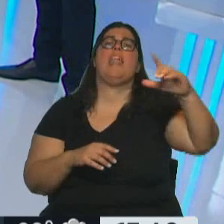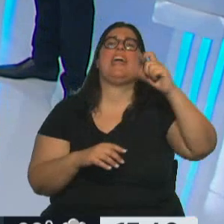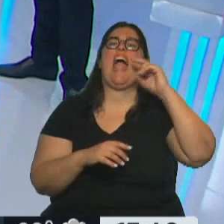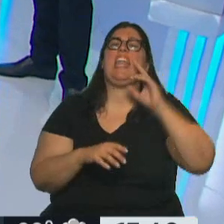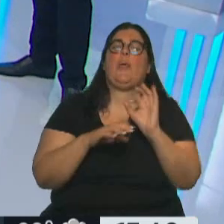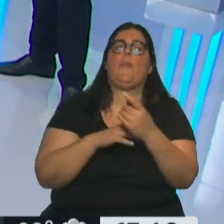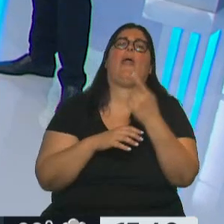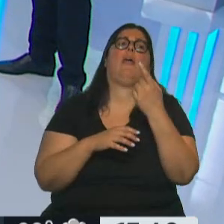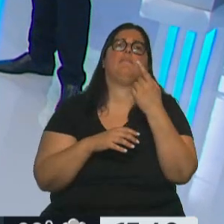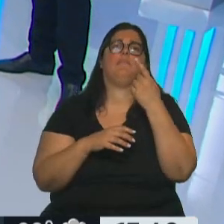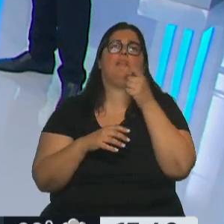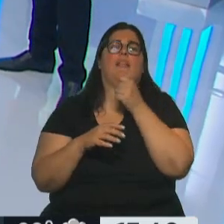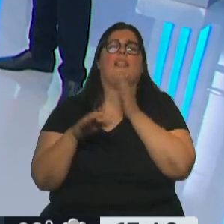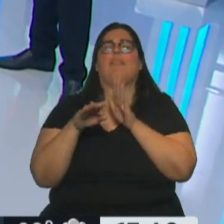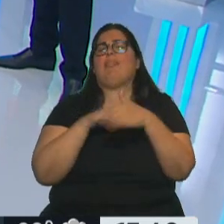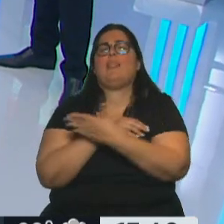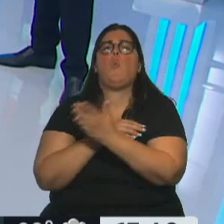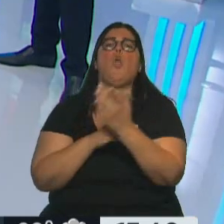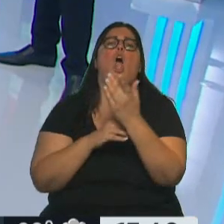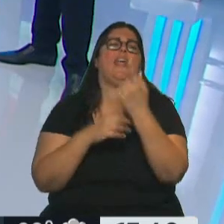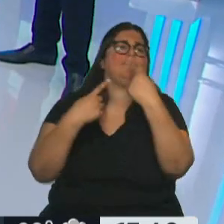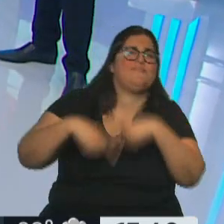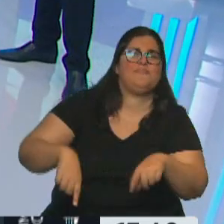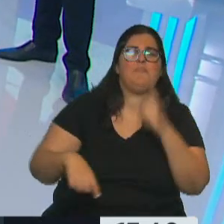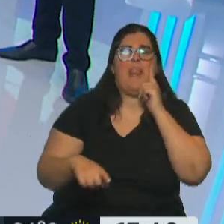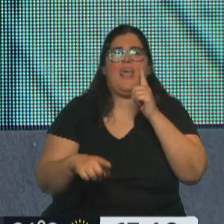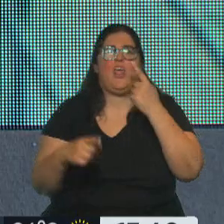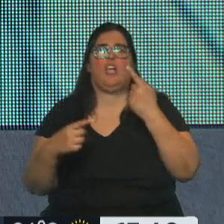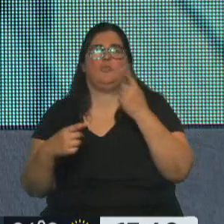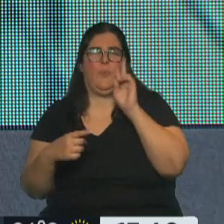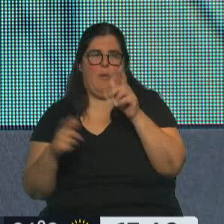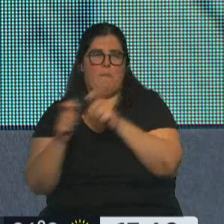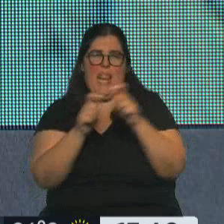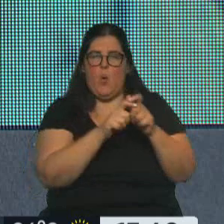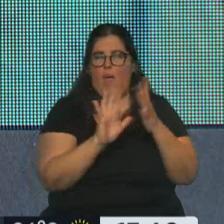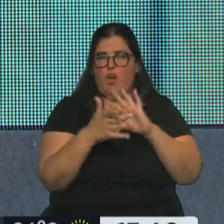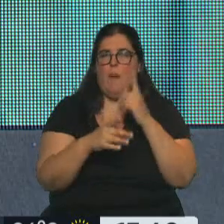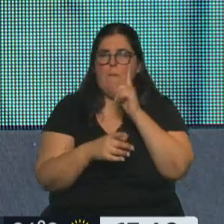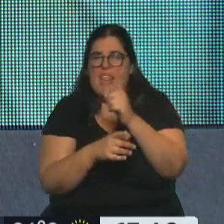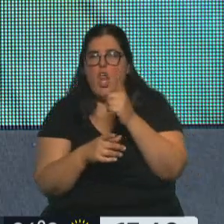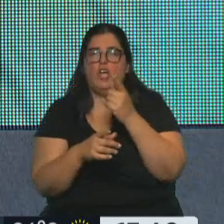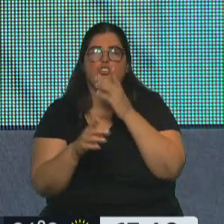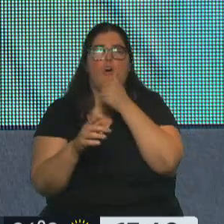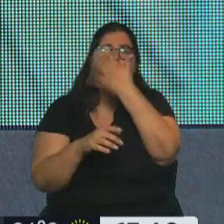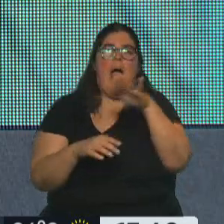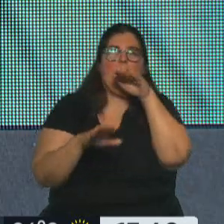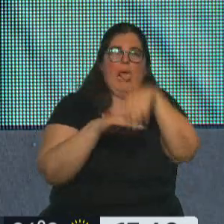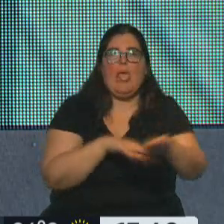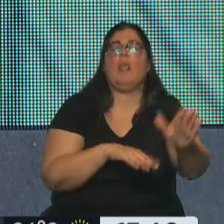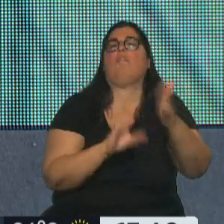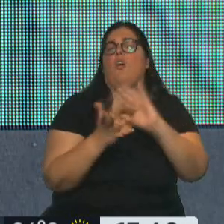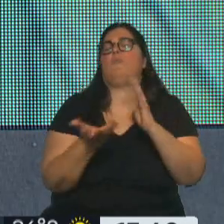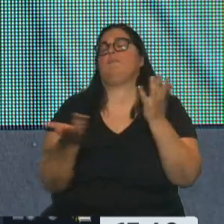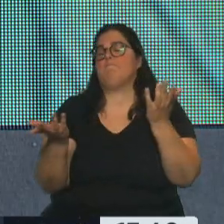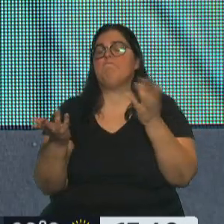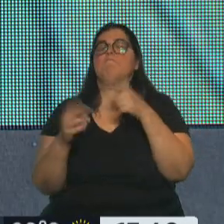y a llegar como pueden a la costa, ¿no? Lo hemos visto infinidad de películas. Y el debate